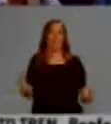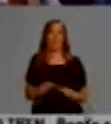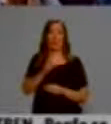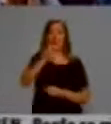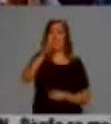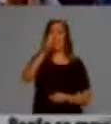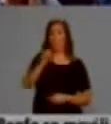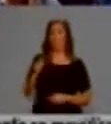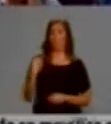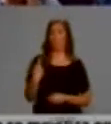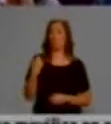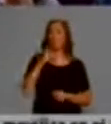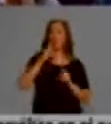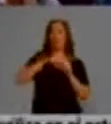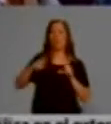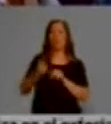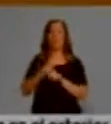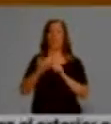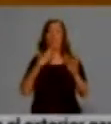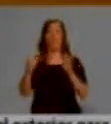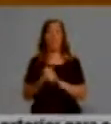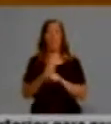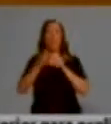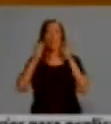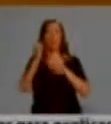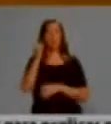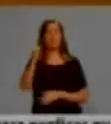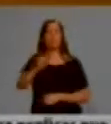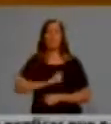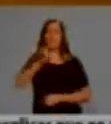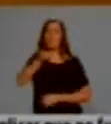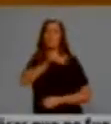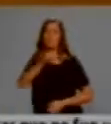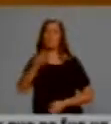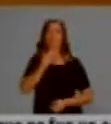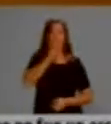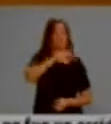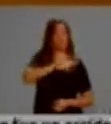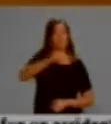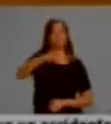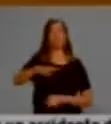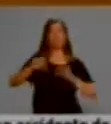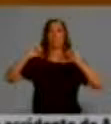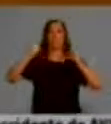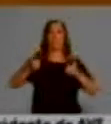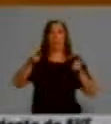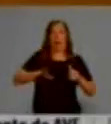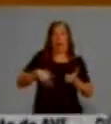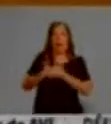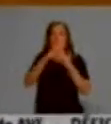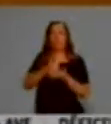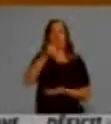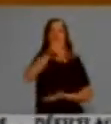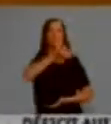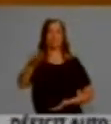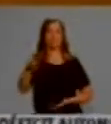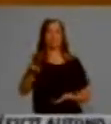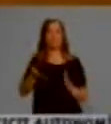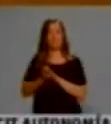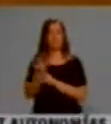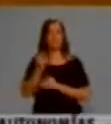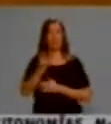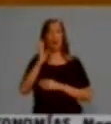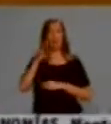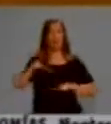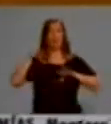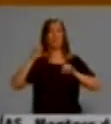población activa conocida hace pocos días nos ha ofrecido el mejor dato trimestral desde el comienzo de la crisis. El incremento